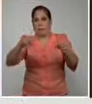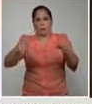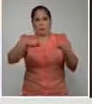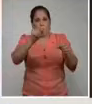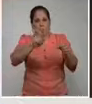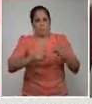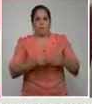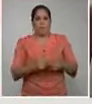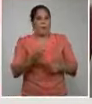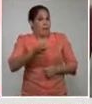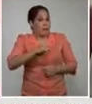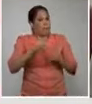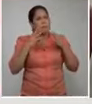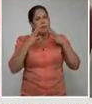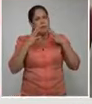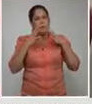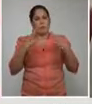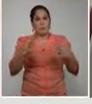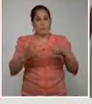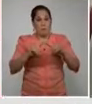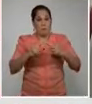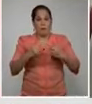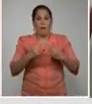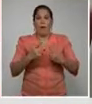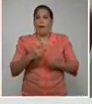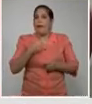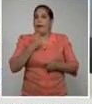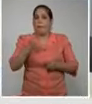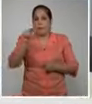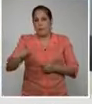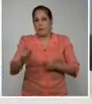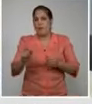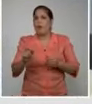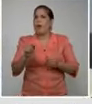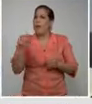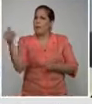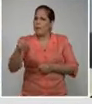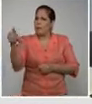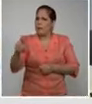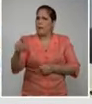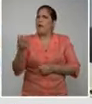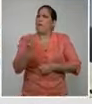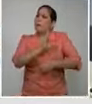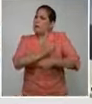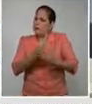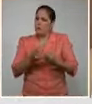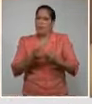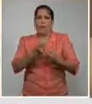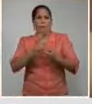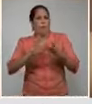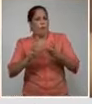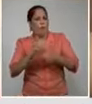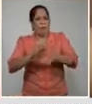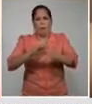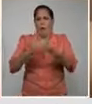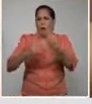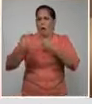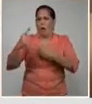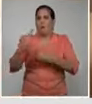ayer es el completamiento de las captaciones de las personas que van a participar y la administración de la primera dosis de la vacuna. Esto es un estudio